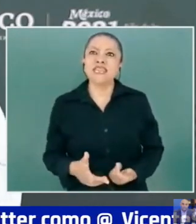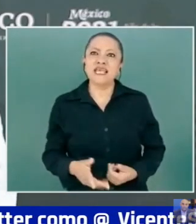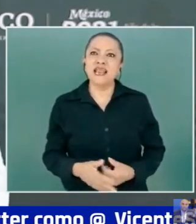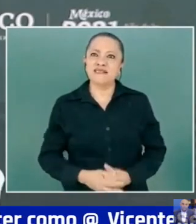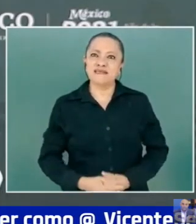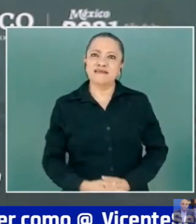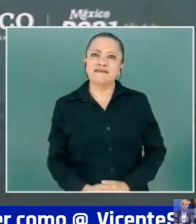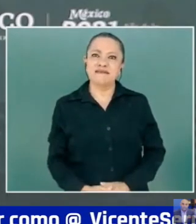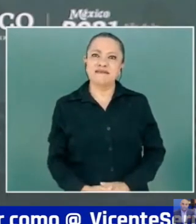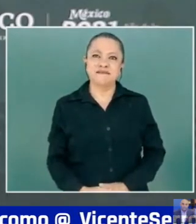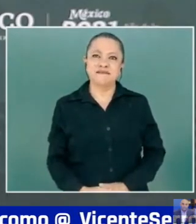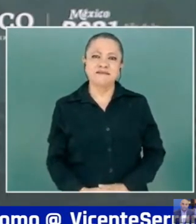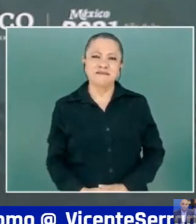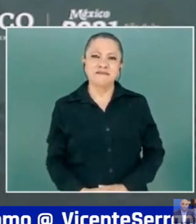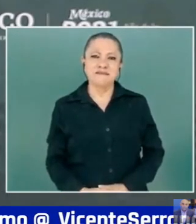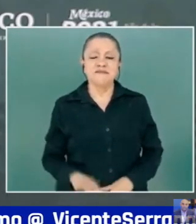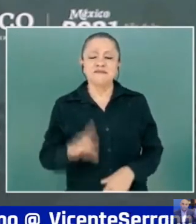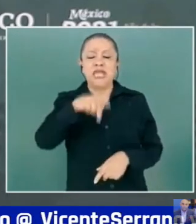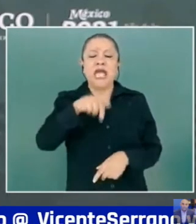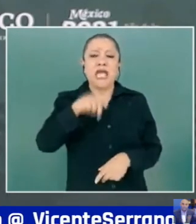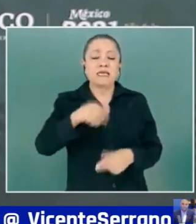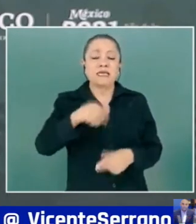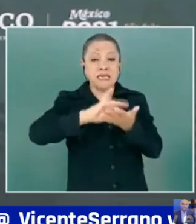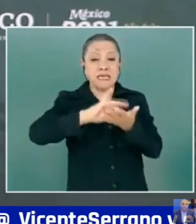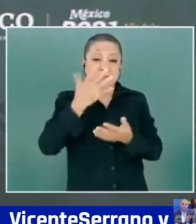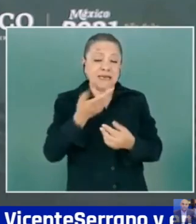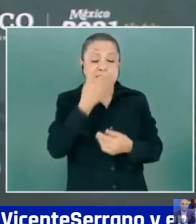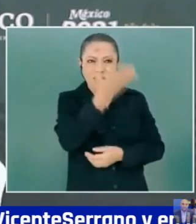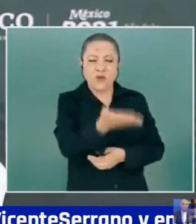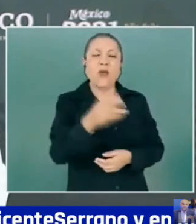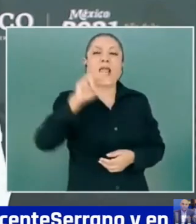su excelencia Marcelo Ebrard, canciller,